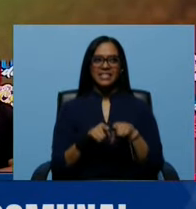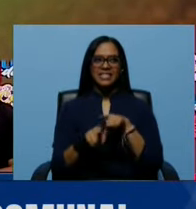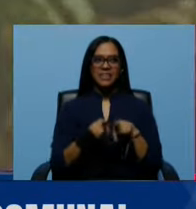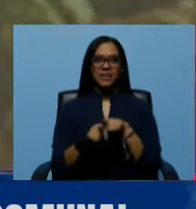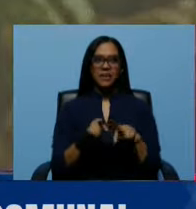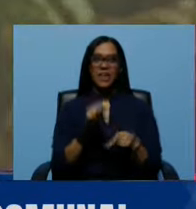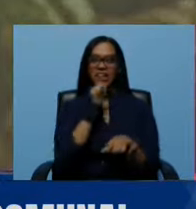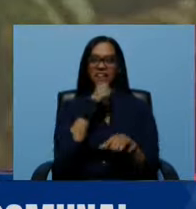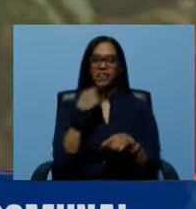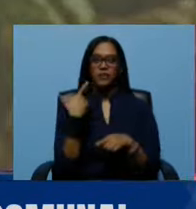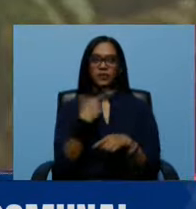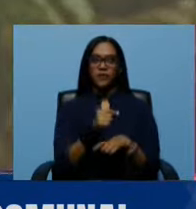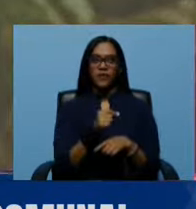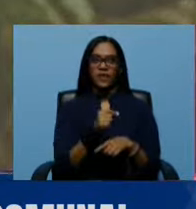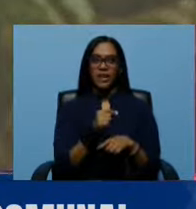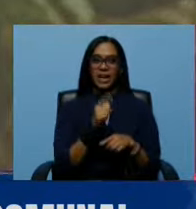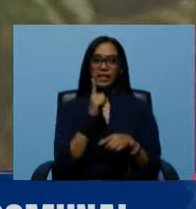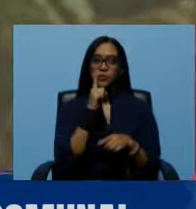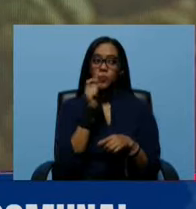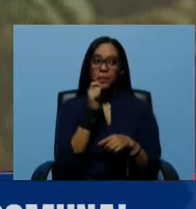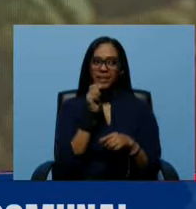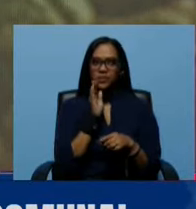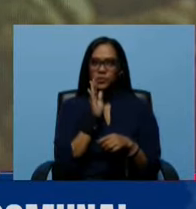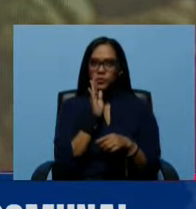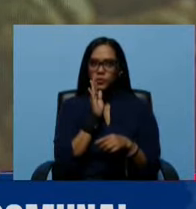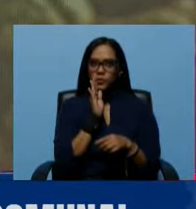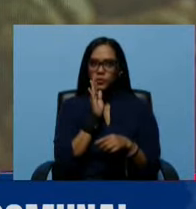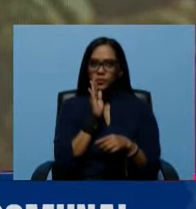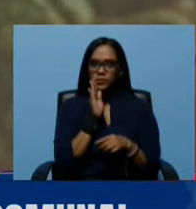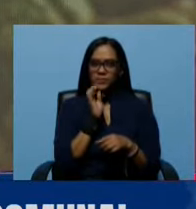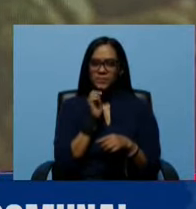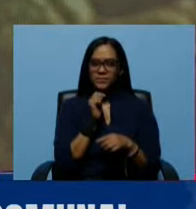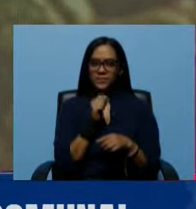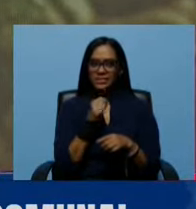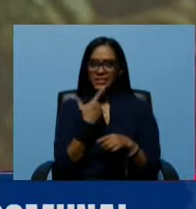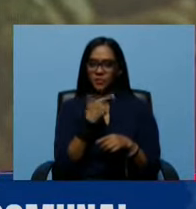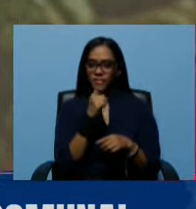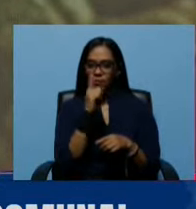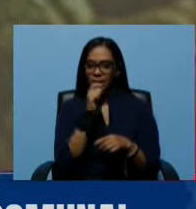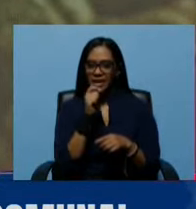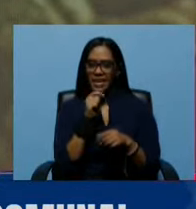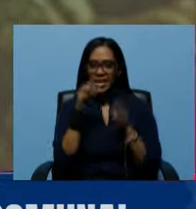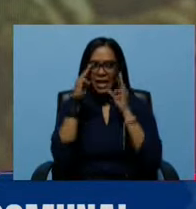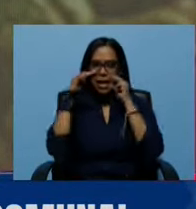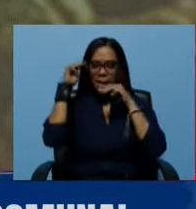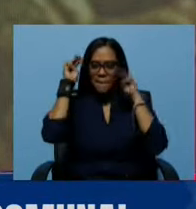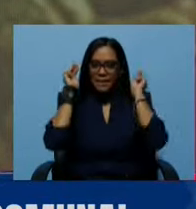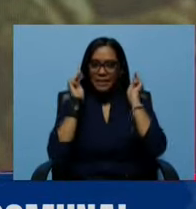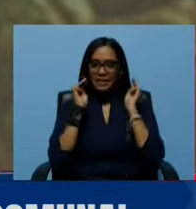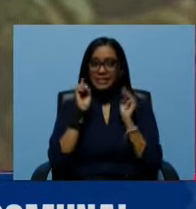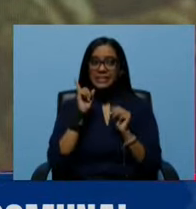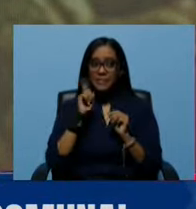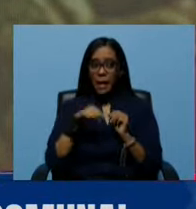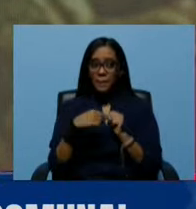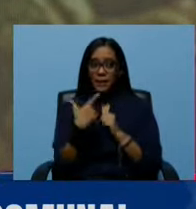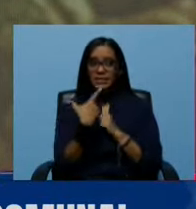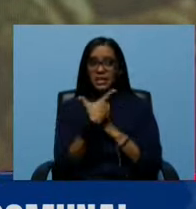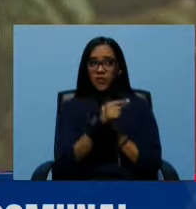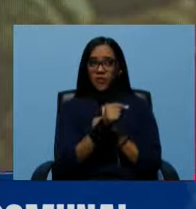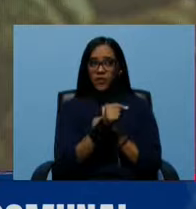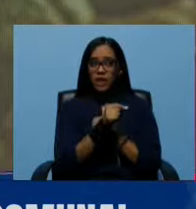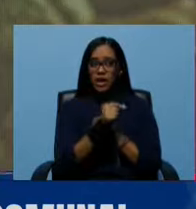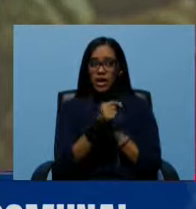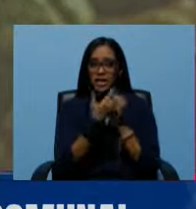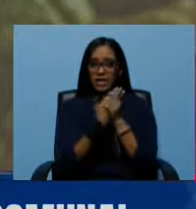viejito se fue hace un mes. Y la Sayona también se fue.